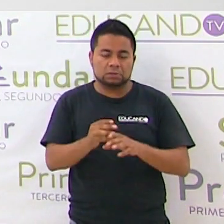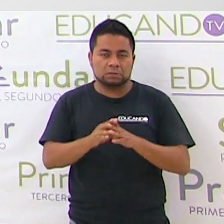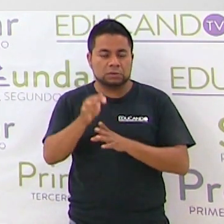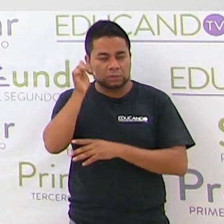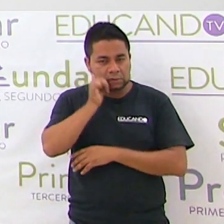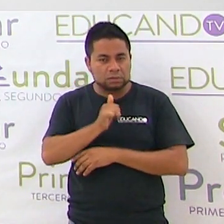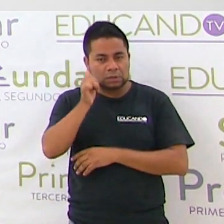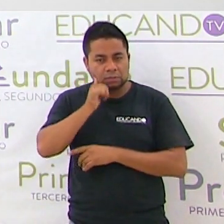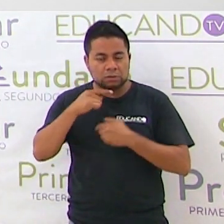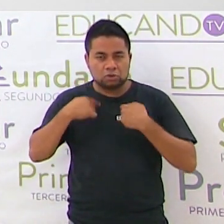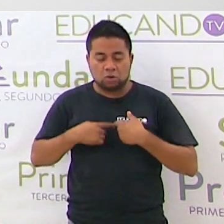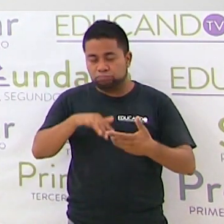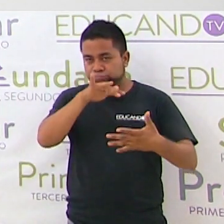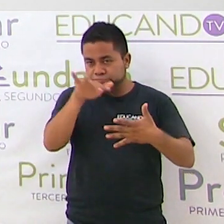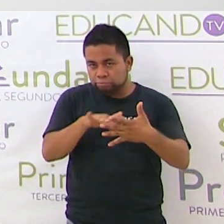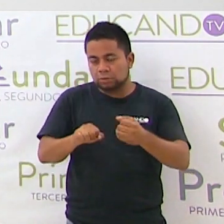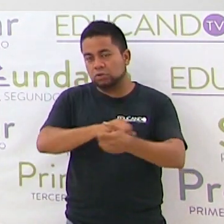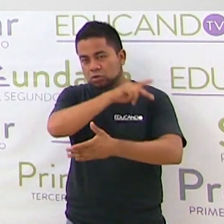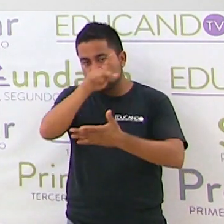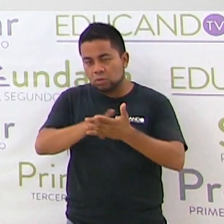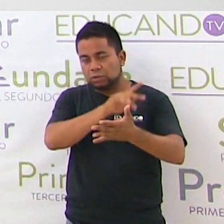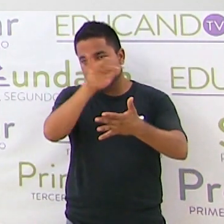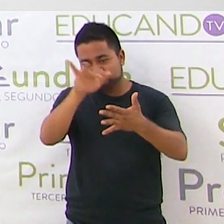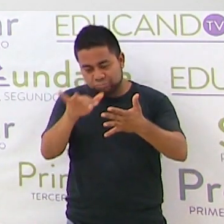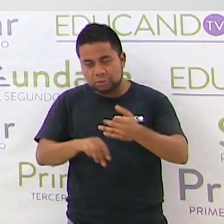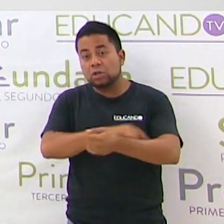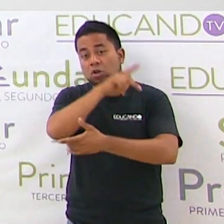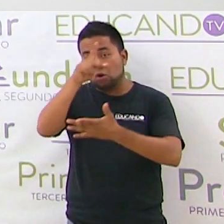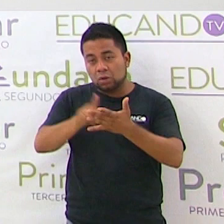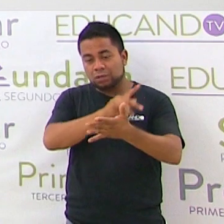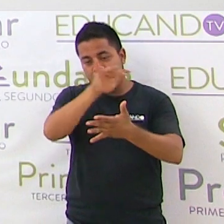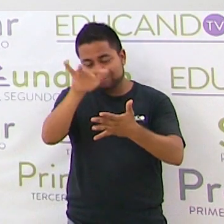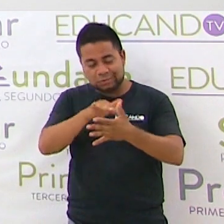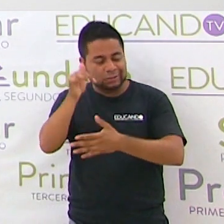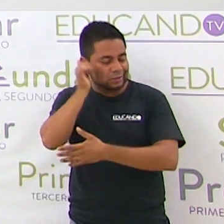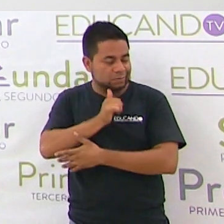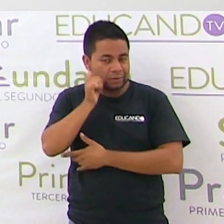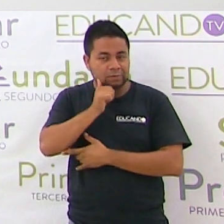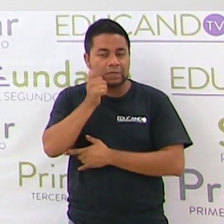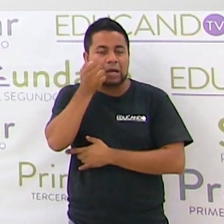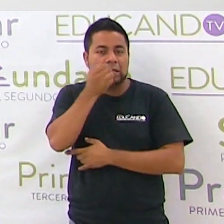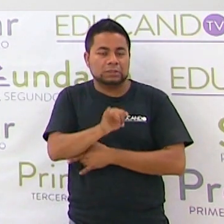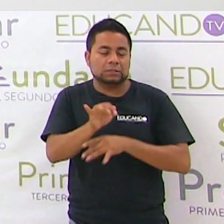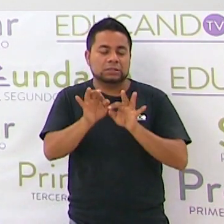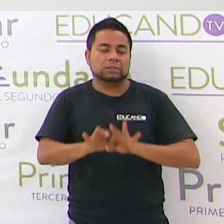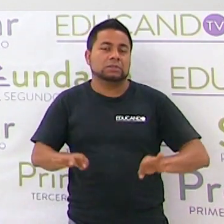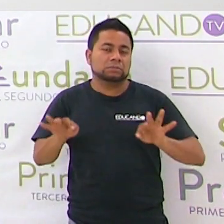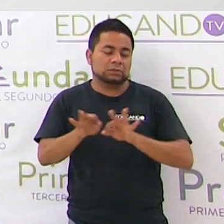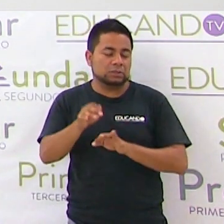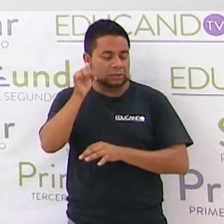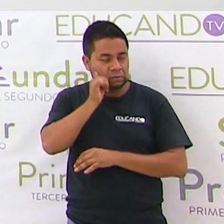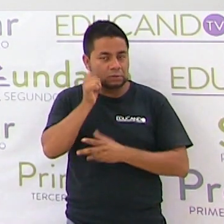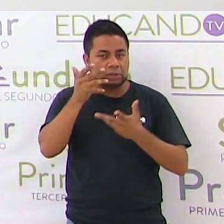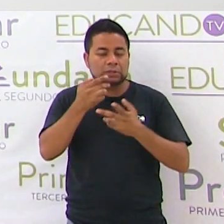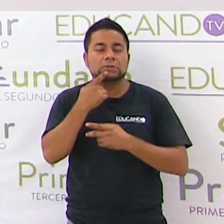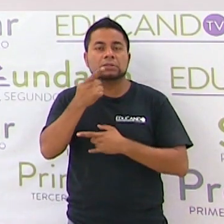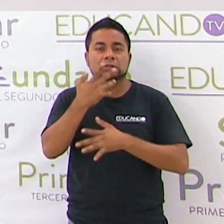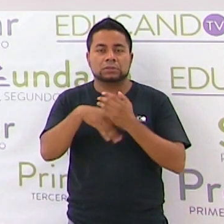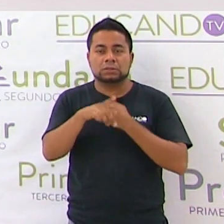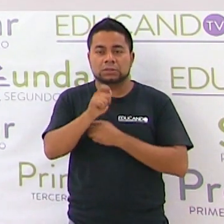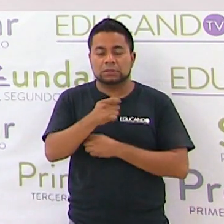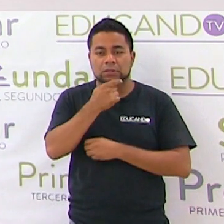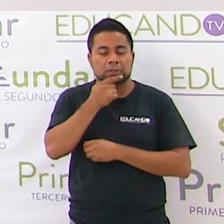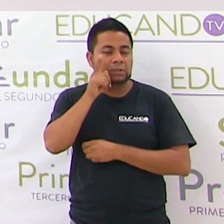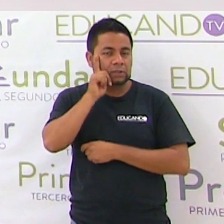estuve leyendo y volviendo a leer y volviendo a leer. Es muy importante hacerlo. Bueno, dice así, la